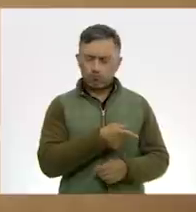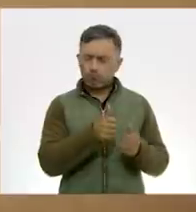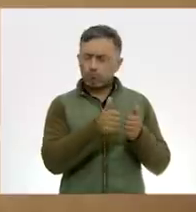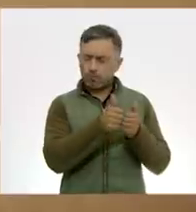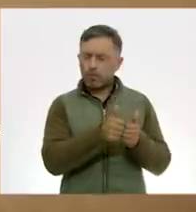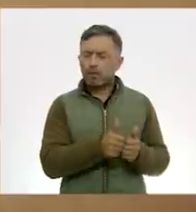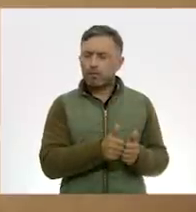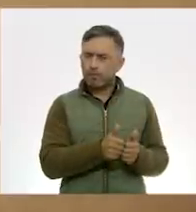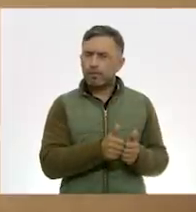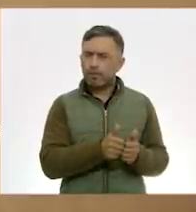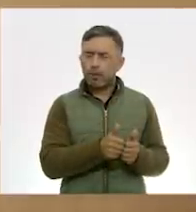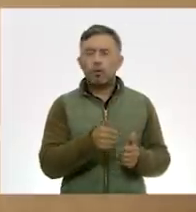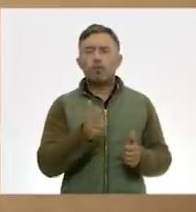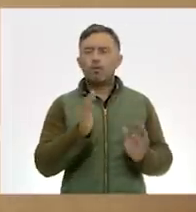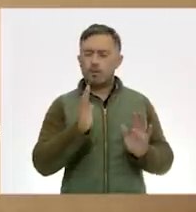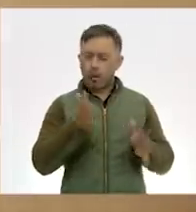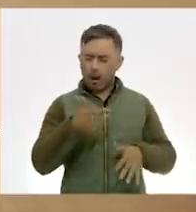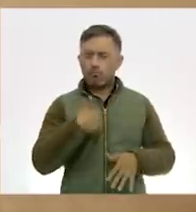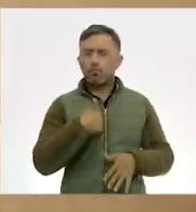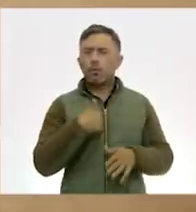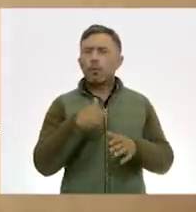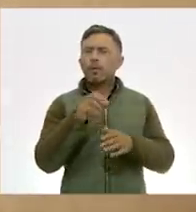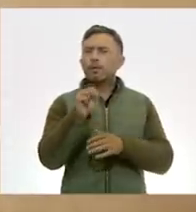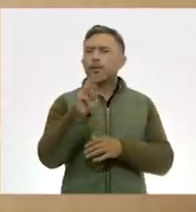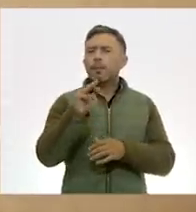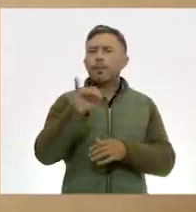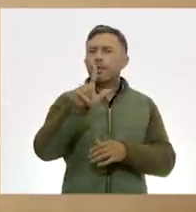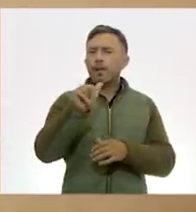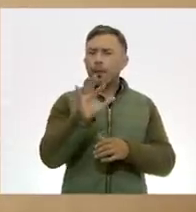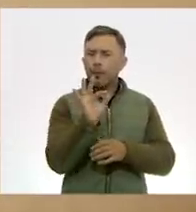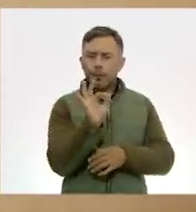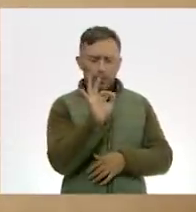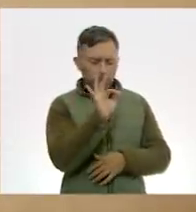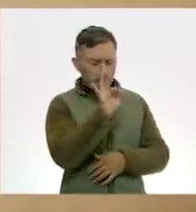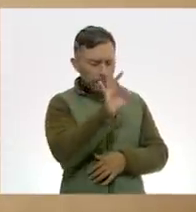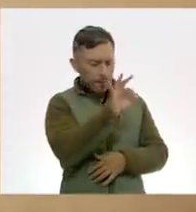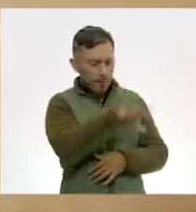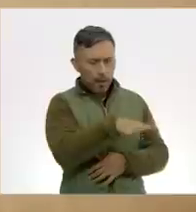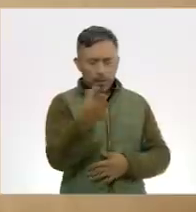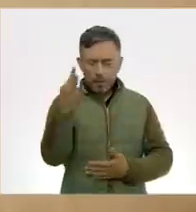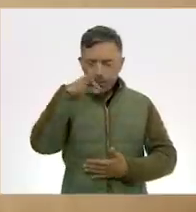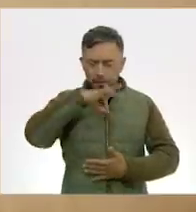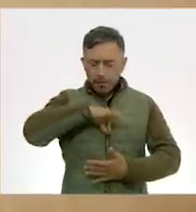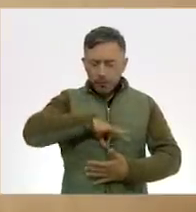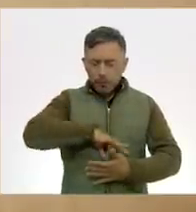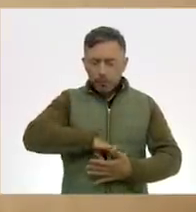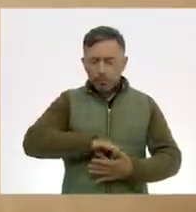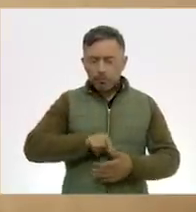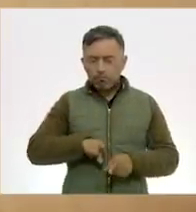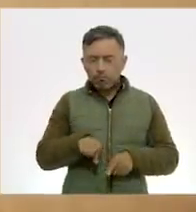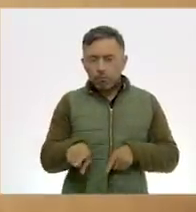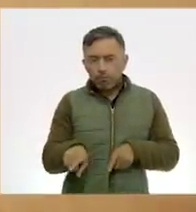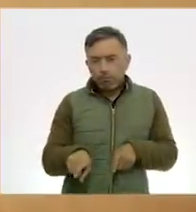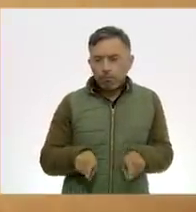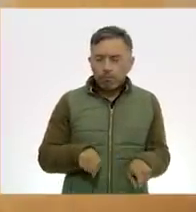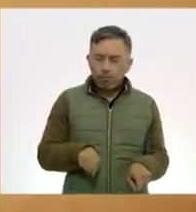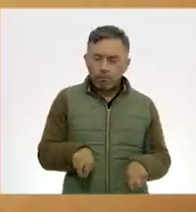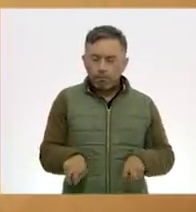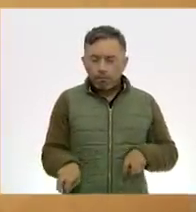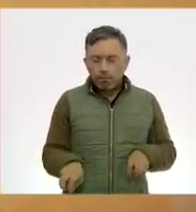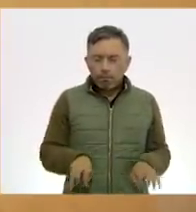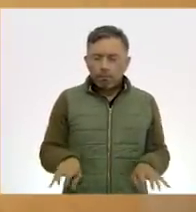pakik takustal, unos tukulile okoto. Techtun kanabet ukuchul, titulaka